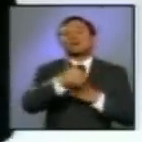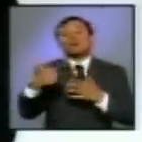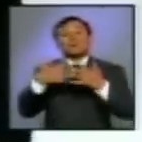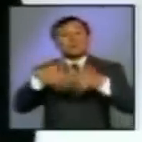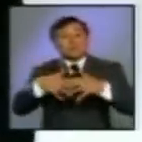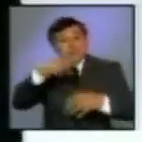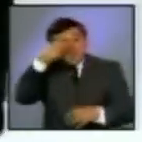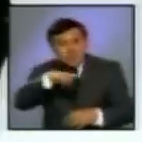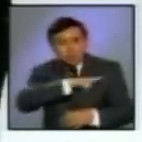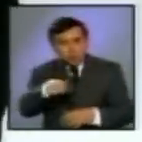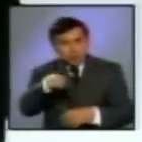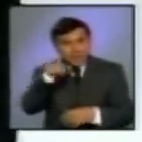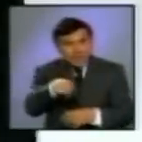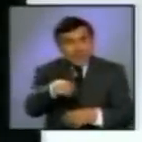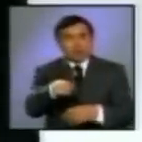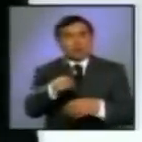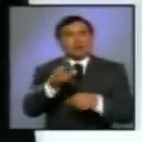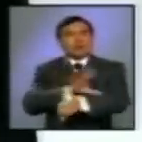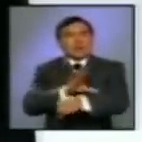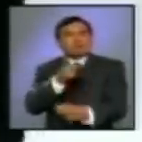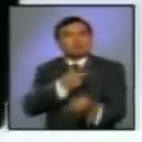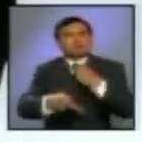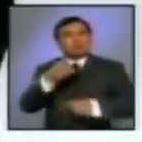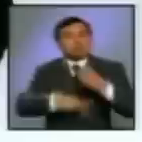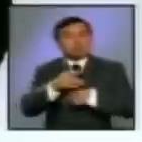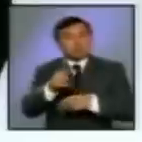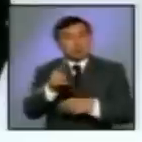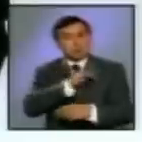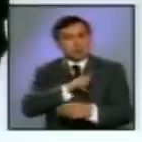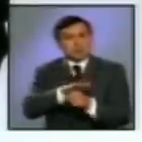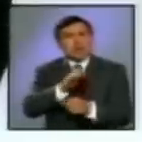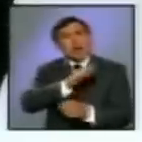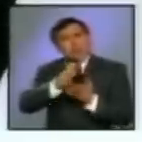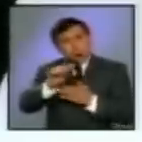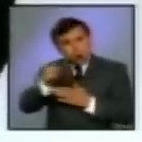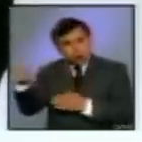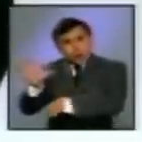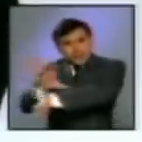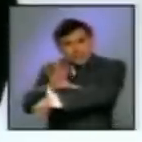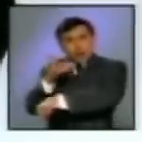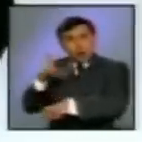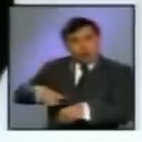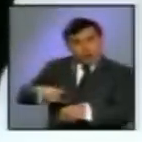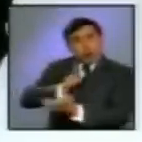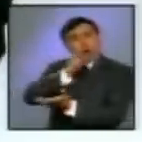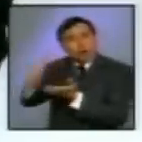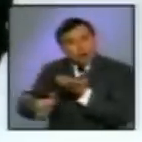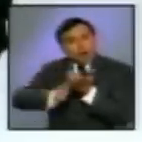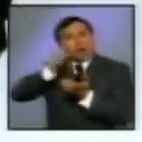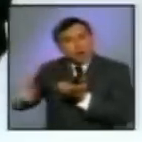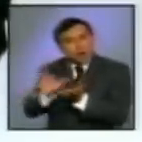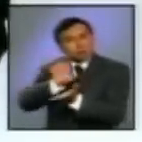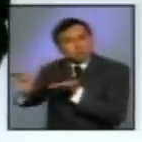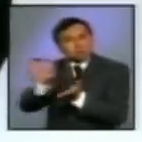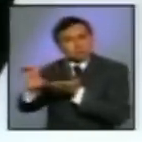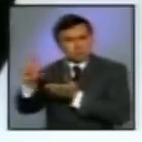electricidad con fuentes renovables. En vez de dar tantos subsidios a la electricidad, podemos utilizar parte de estos subsidios para pagarle